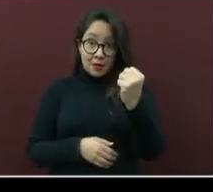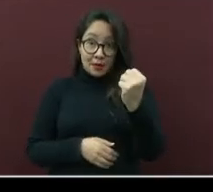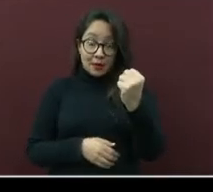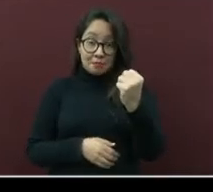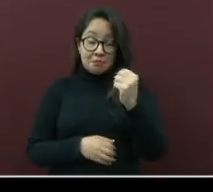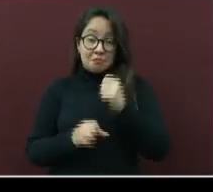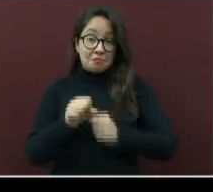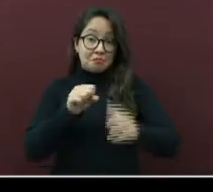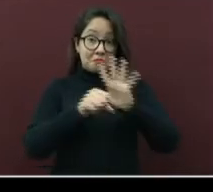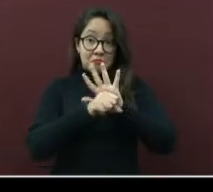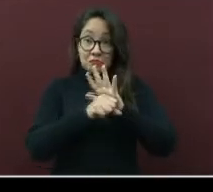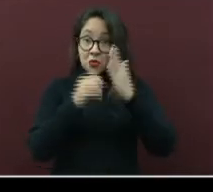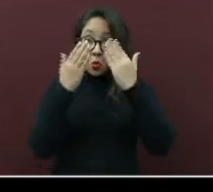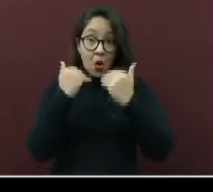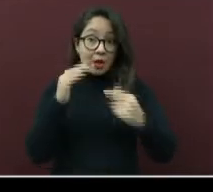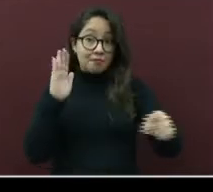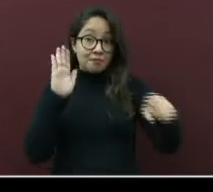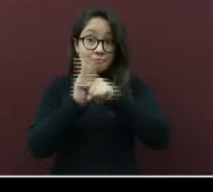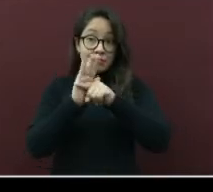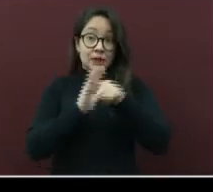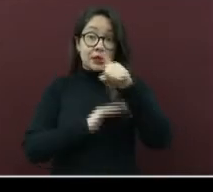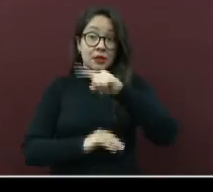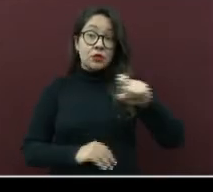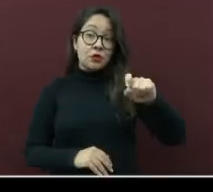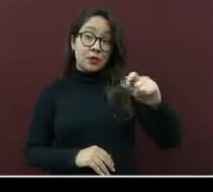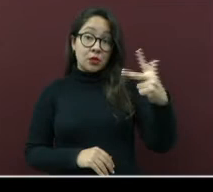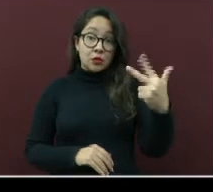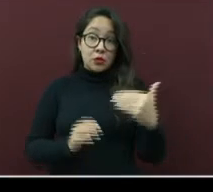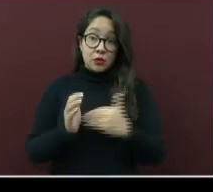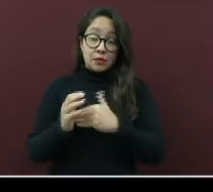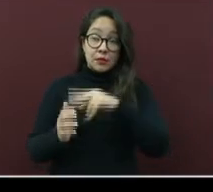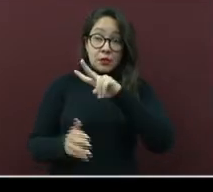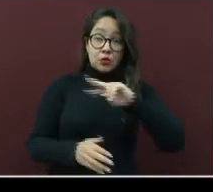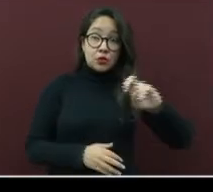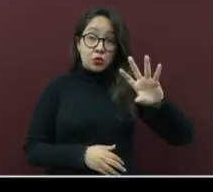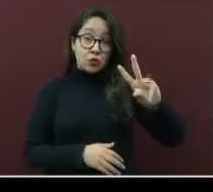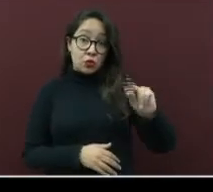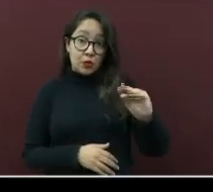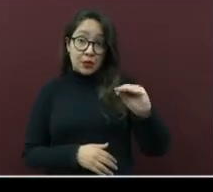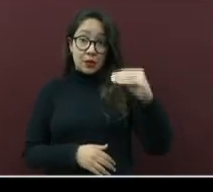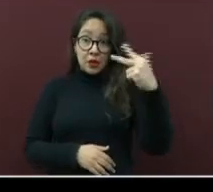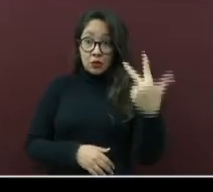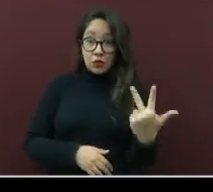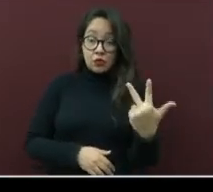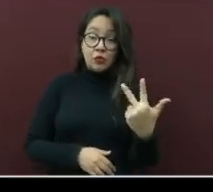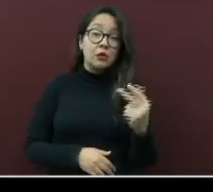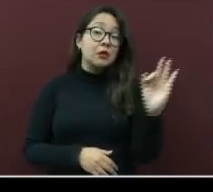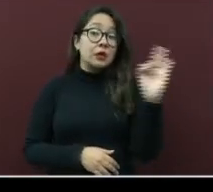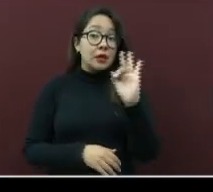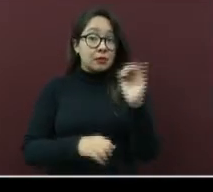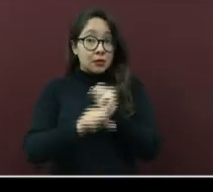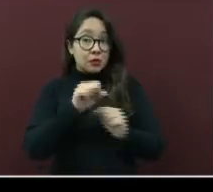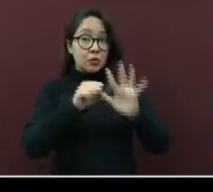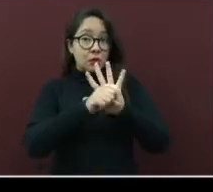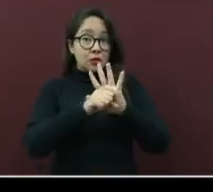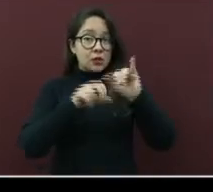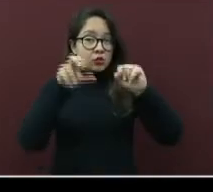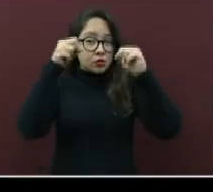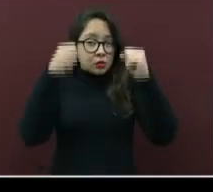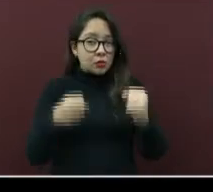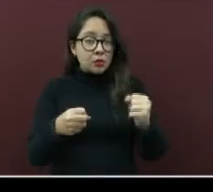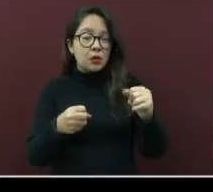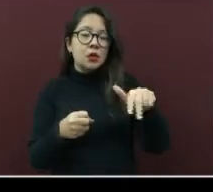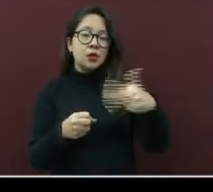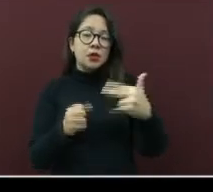negativos 128 mil 298 sospechosos 13 mil